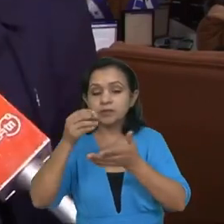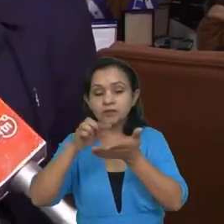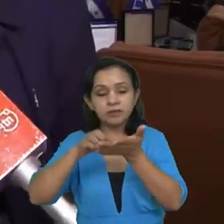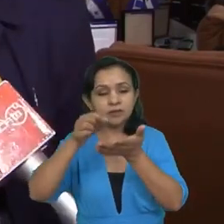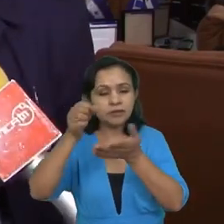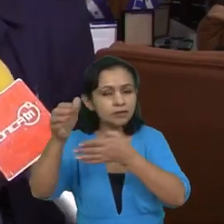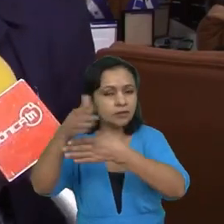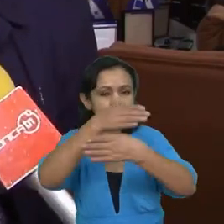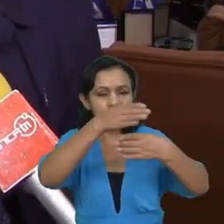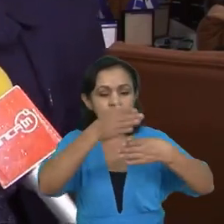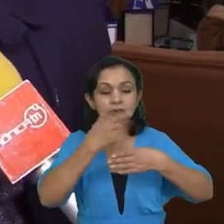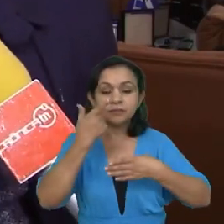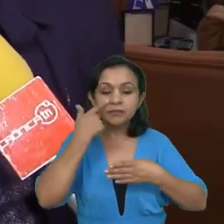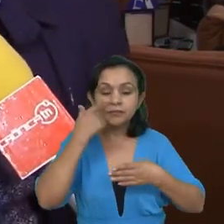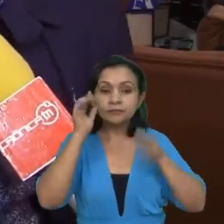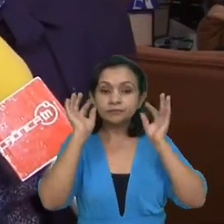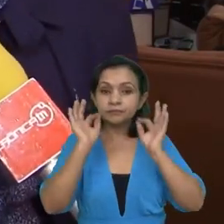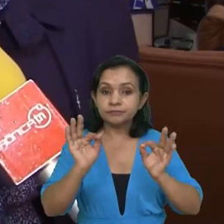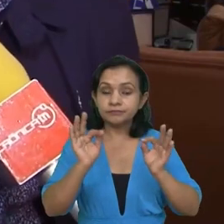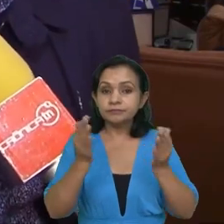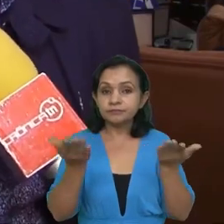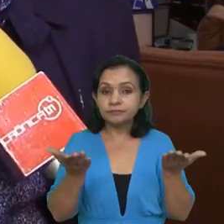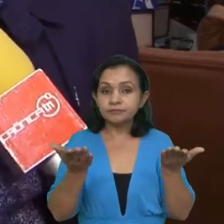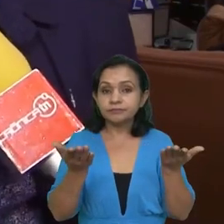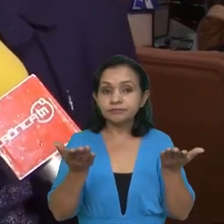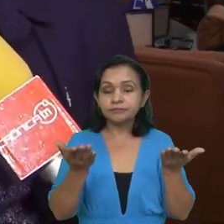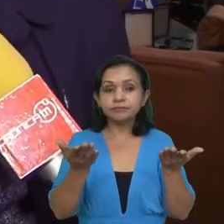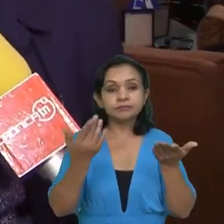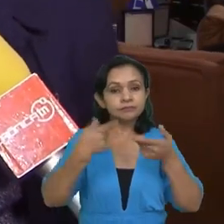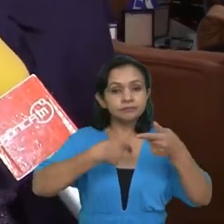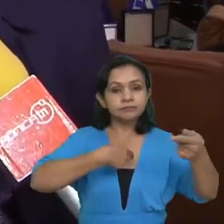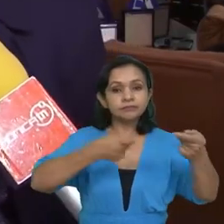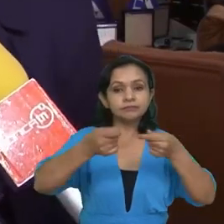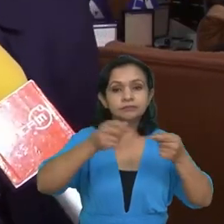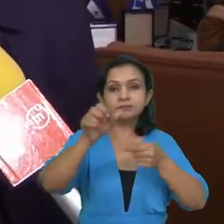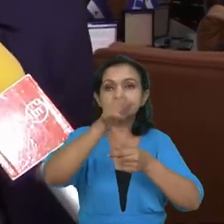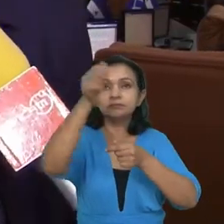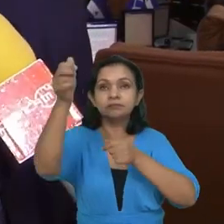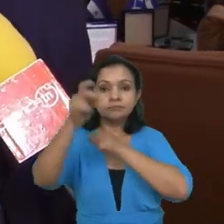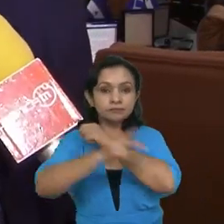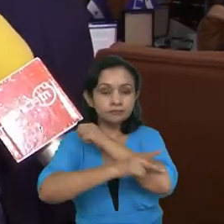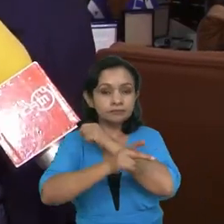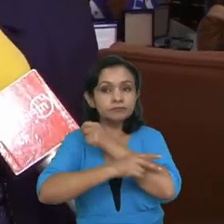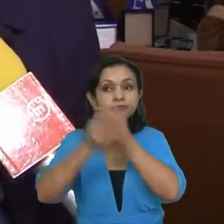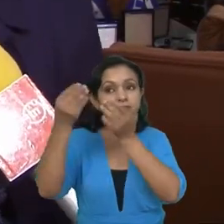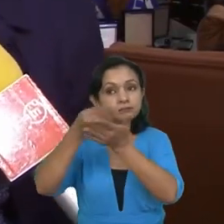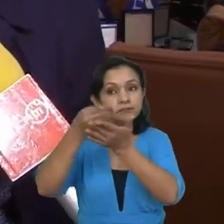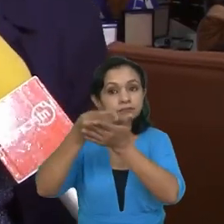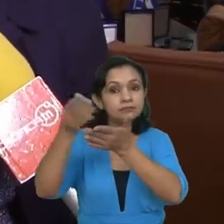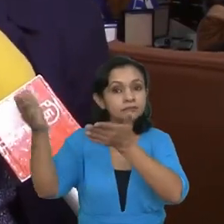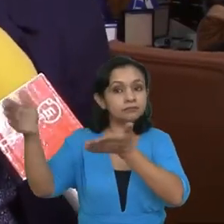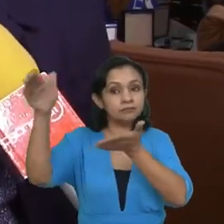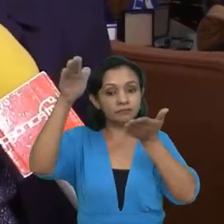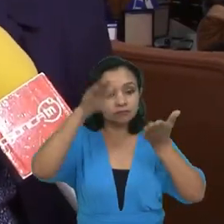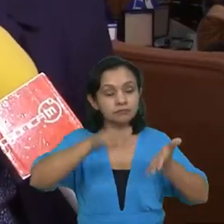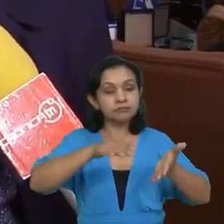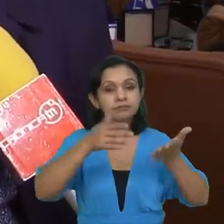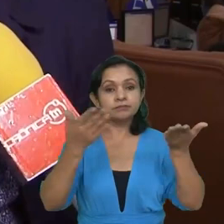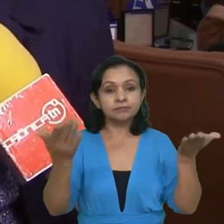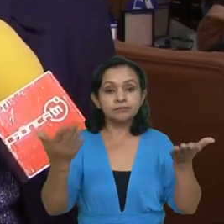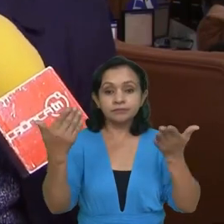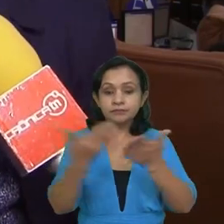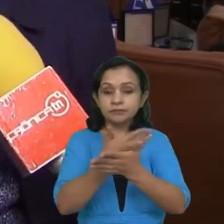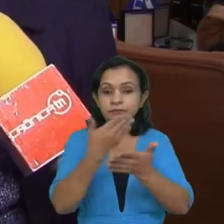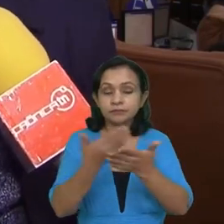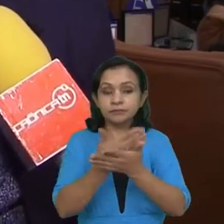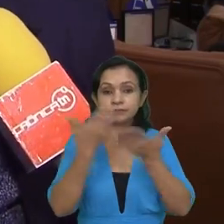etcétera que son exportados y son importados entonces ahora hay nuevas